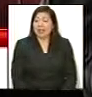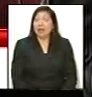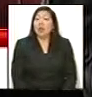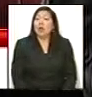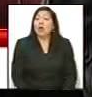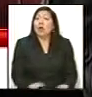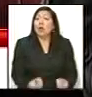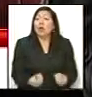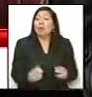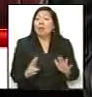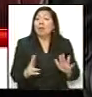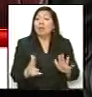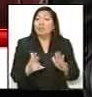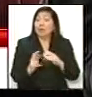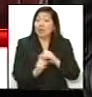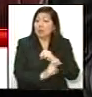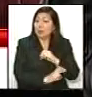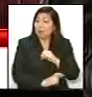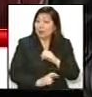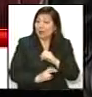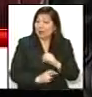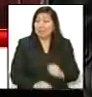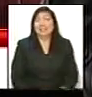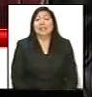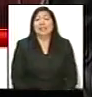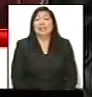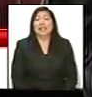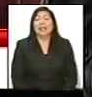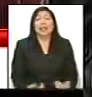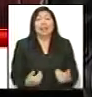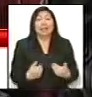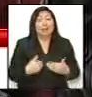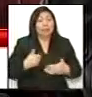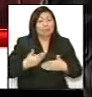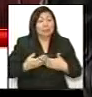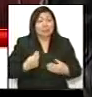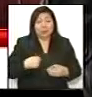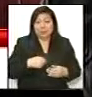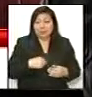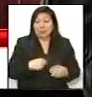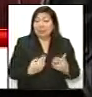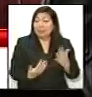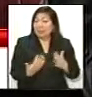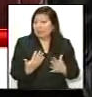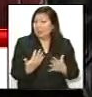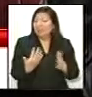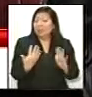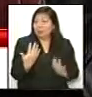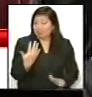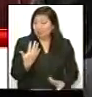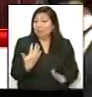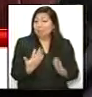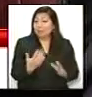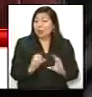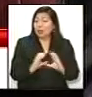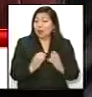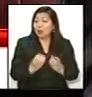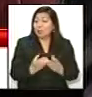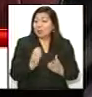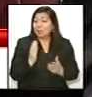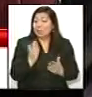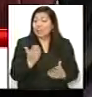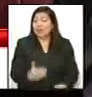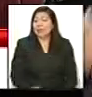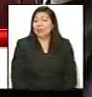cómo en 18 países, en los que tienen una tradición como la nuestra, en 15 de ellos, los congresos son los que